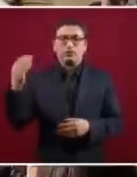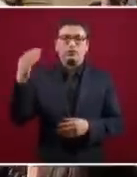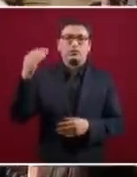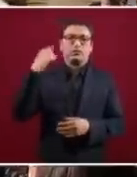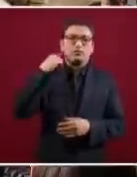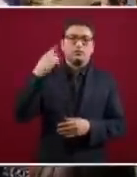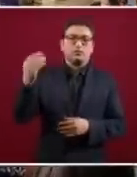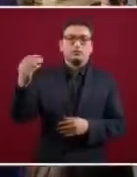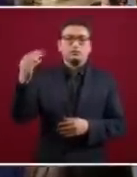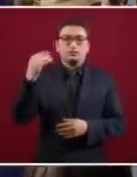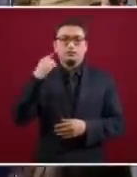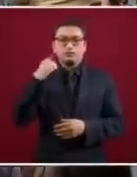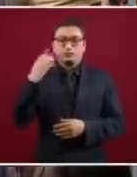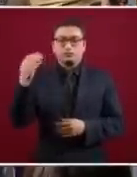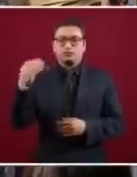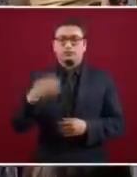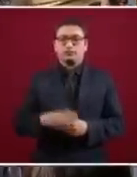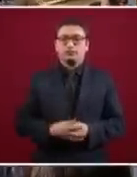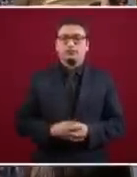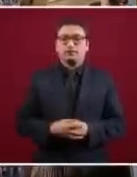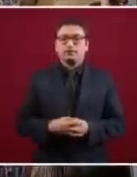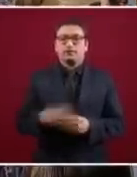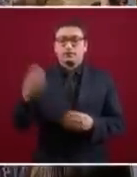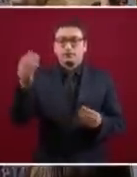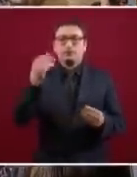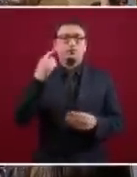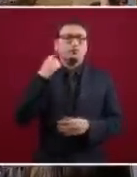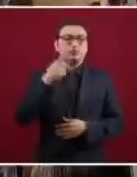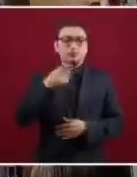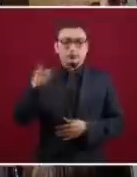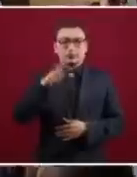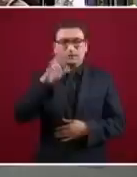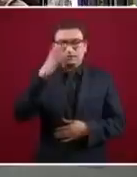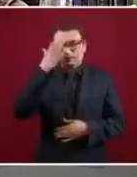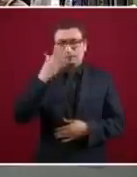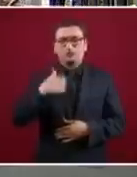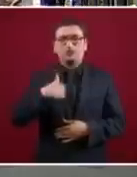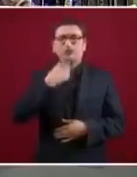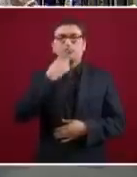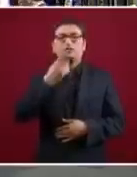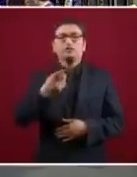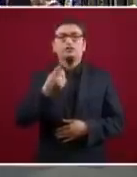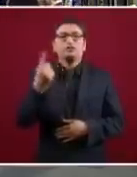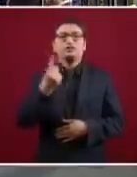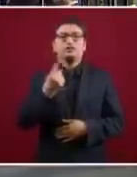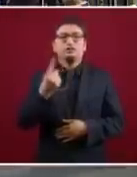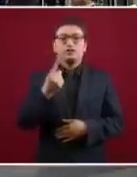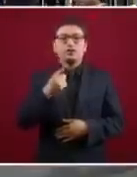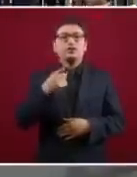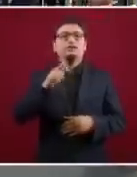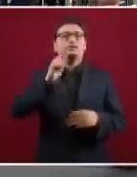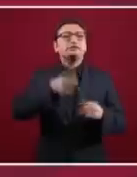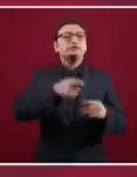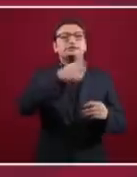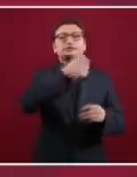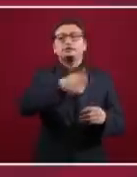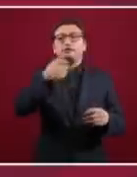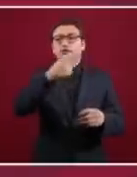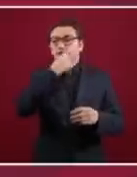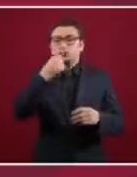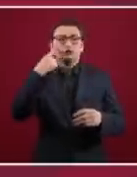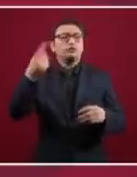acción si lo reconoció lo que quiero decirles es son lógicas distintas